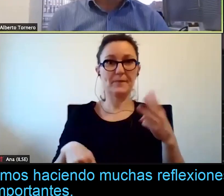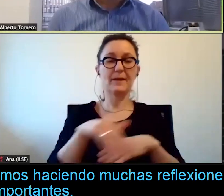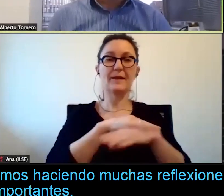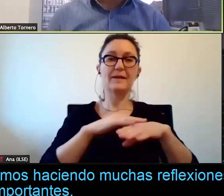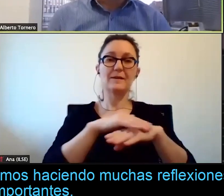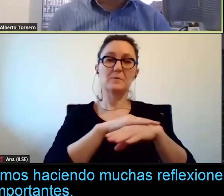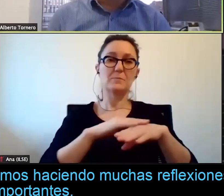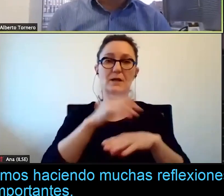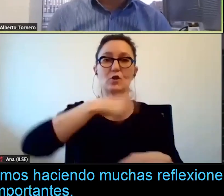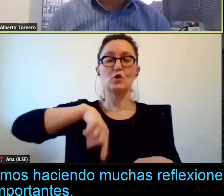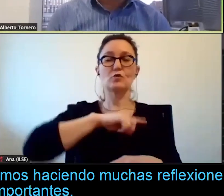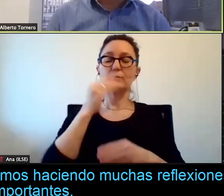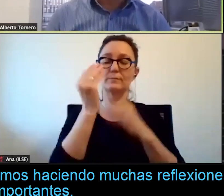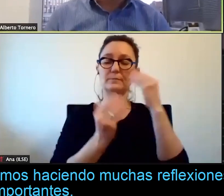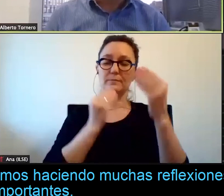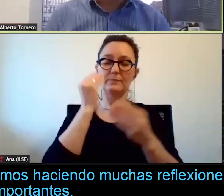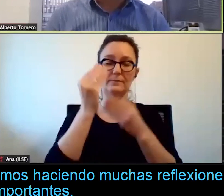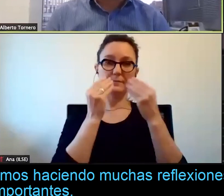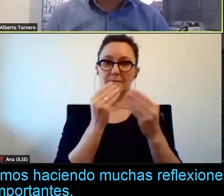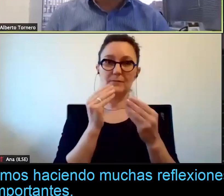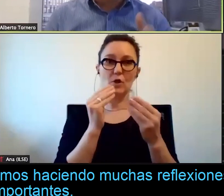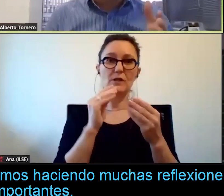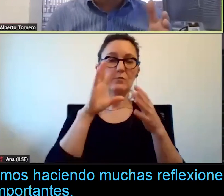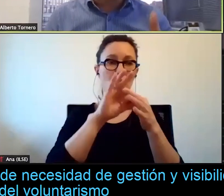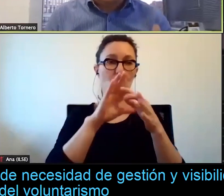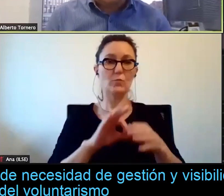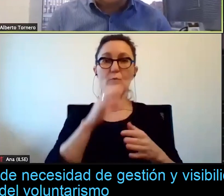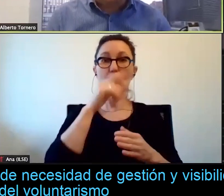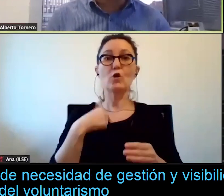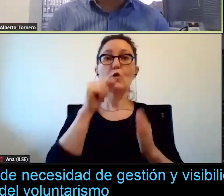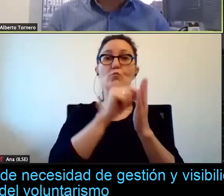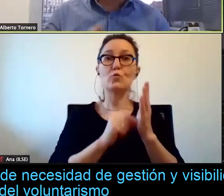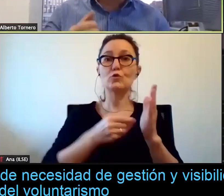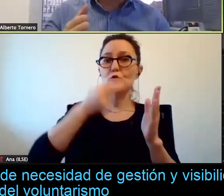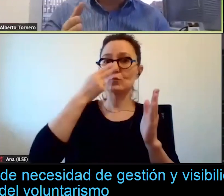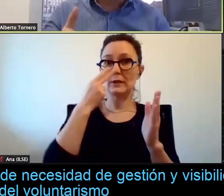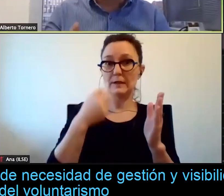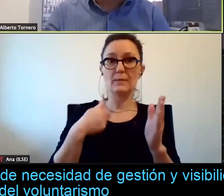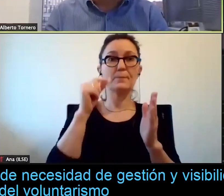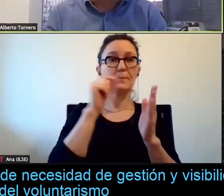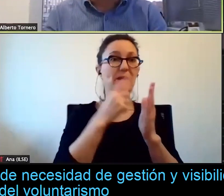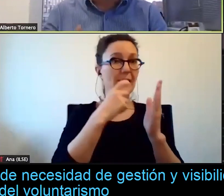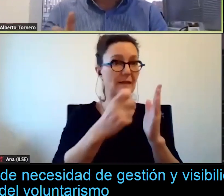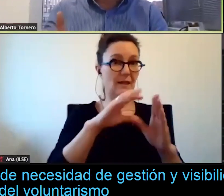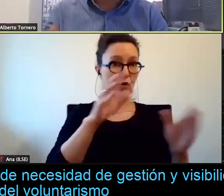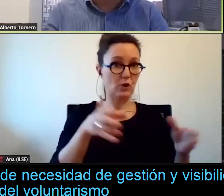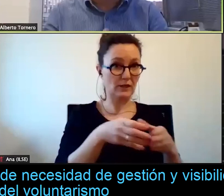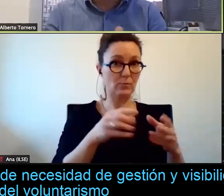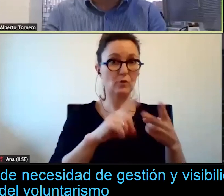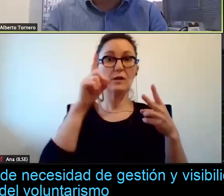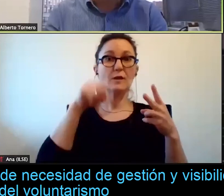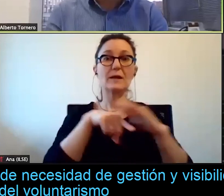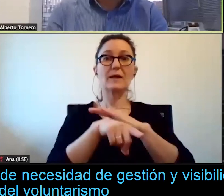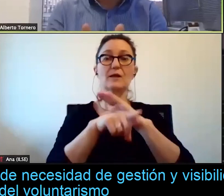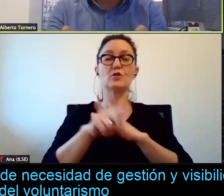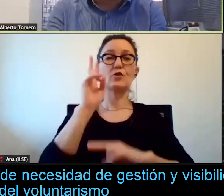reflexiones y son puntos muy interesantes. El punto de necesidades versus colectivos, el punto de necesidad de gestión y